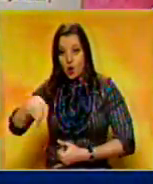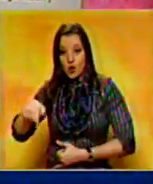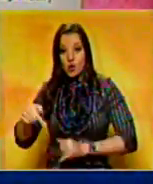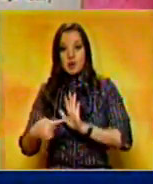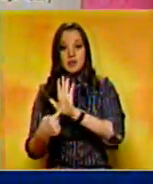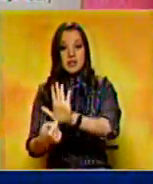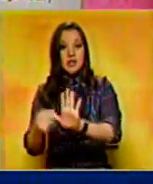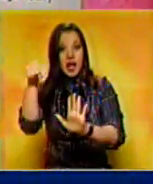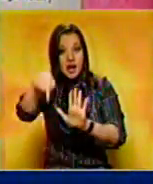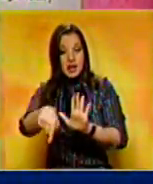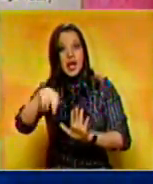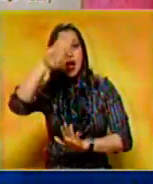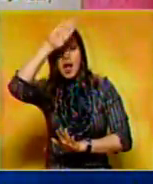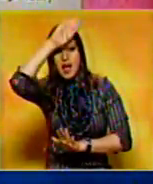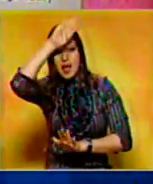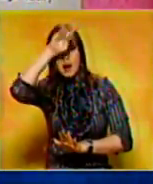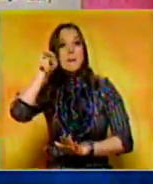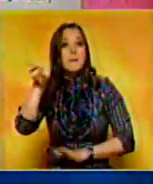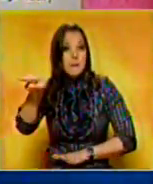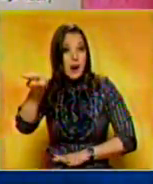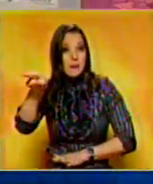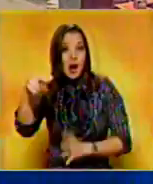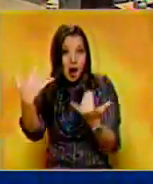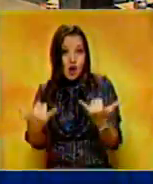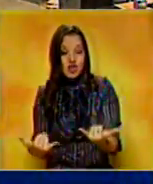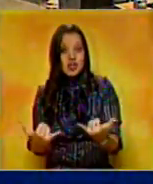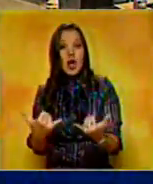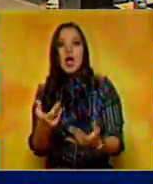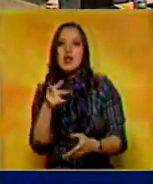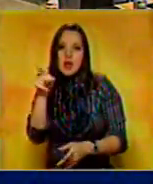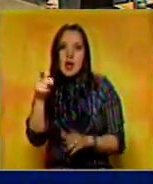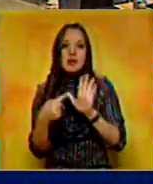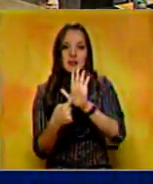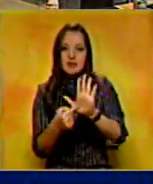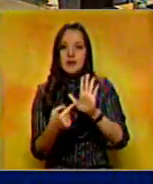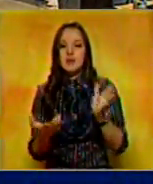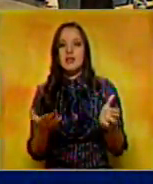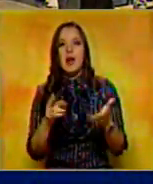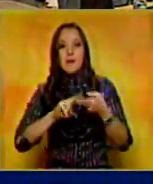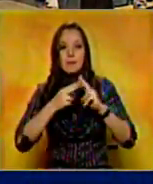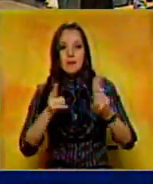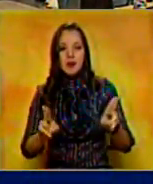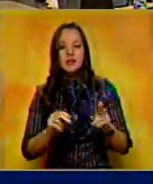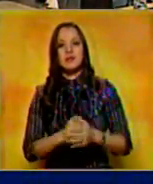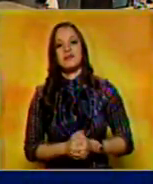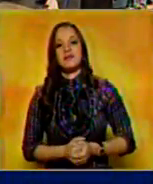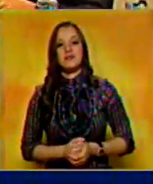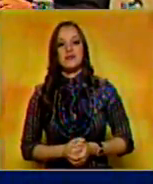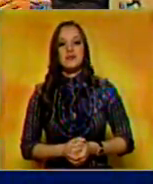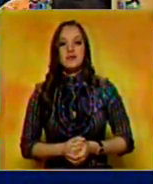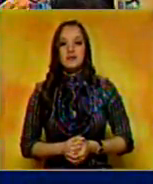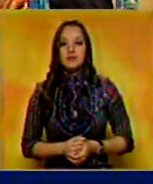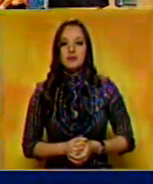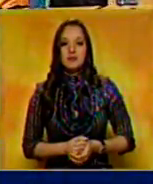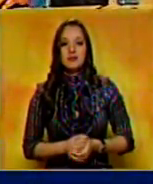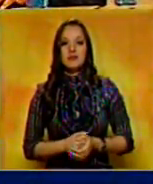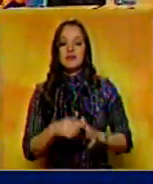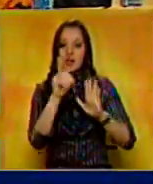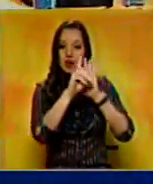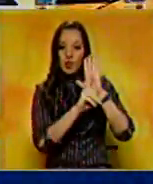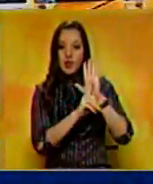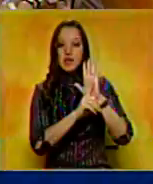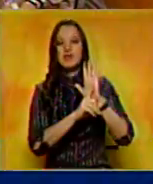Papa Francisco, que es un gran protagonista de la paz. Promover una cultura pacífica es la misión del Centro para la Paz y los Derechos Humanos